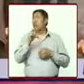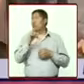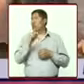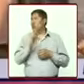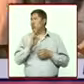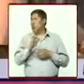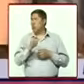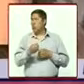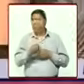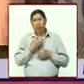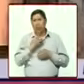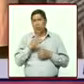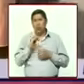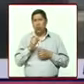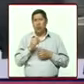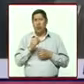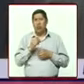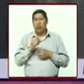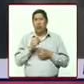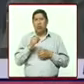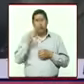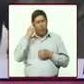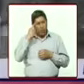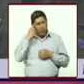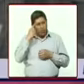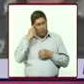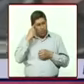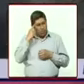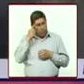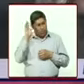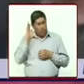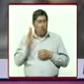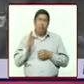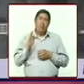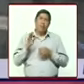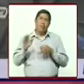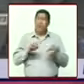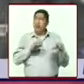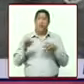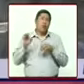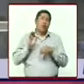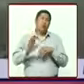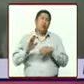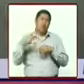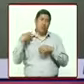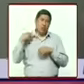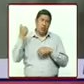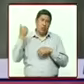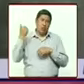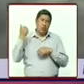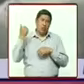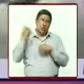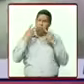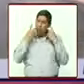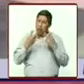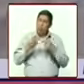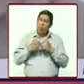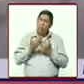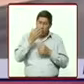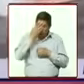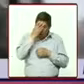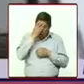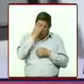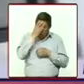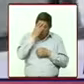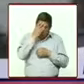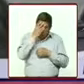detalle él no nos ha referido en este momento, y yo supongo que ya eso lo coordinará internamente con sus superiores. ¿Cómo lo han visto a él? ¿Está afectado?